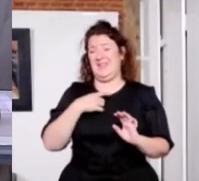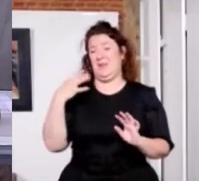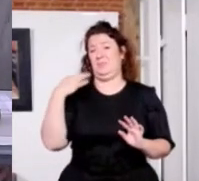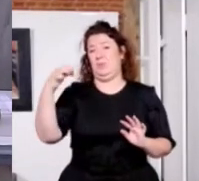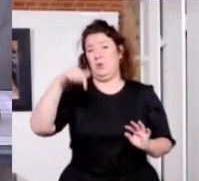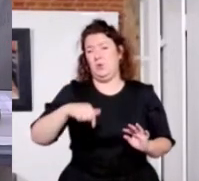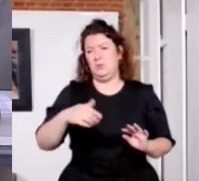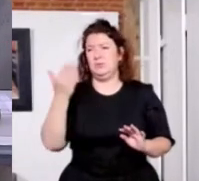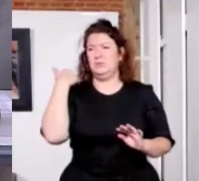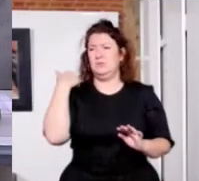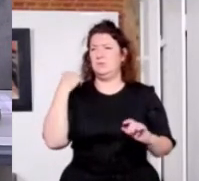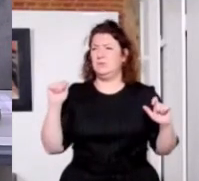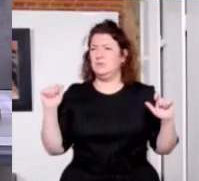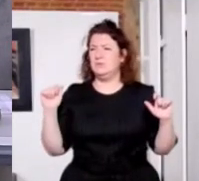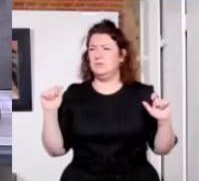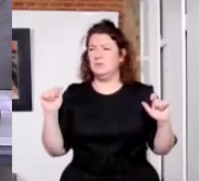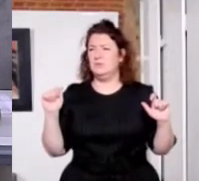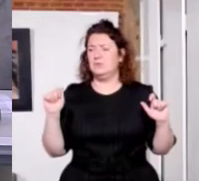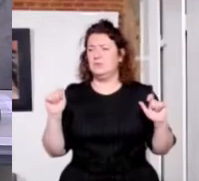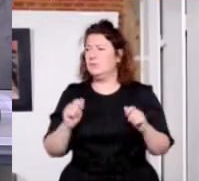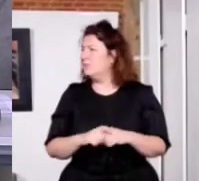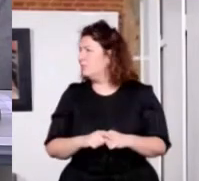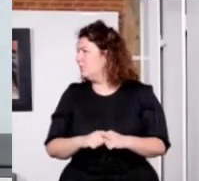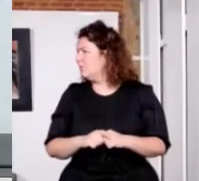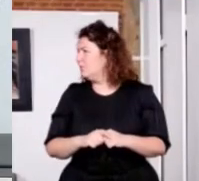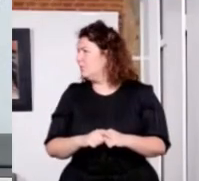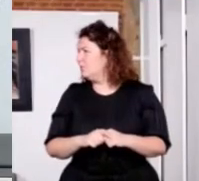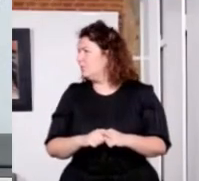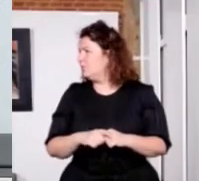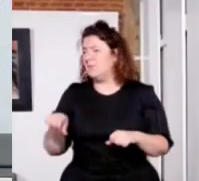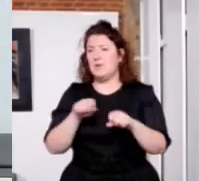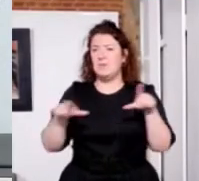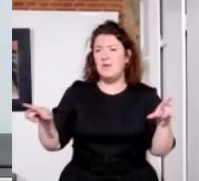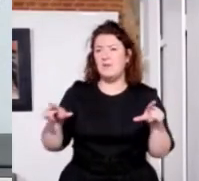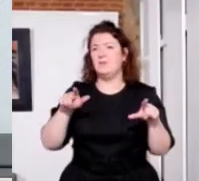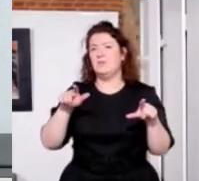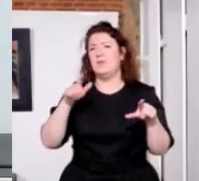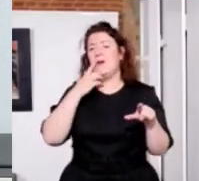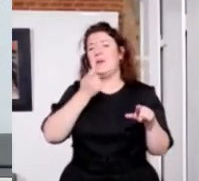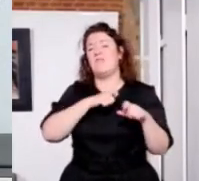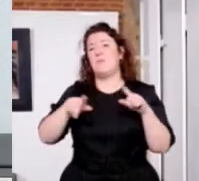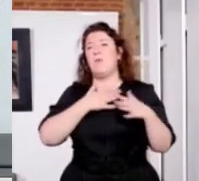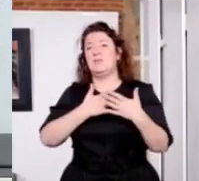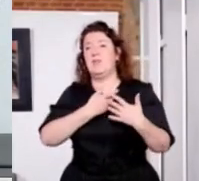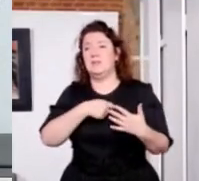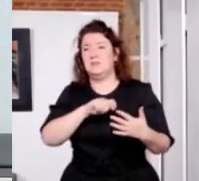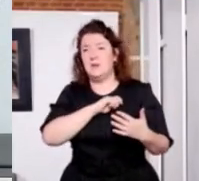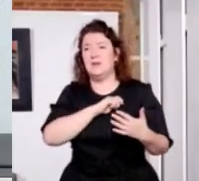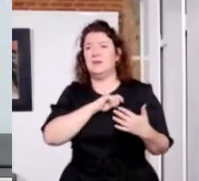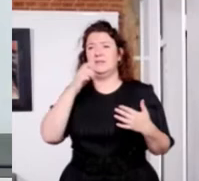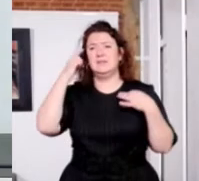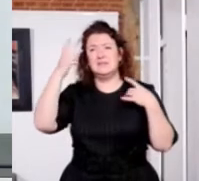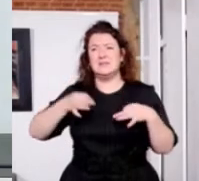proyecto conjunto entre la Fundación Pere Tarrés y la Plataforma del Voluntariado en España, que siempre hemos creído